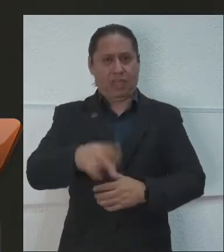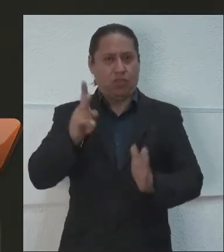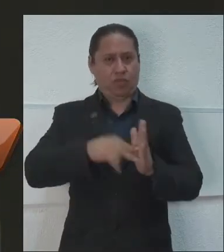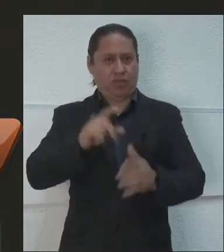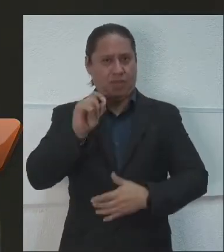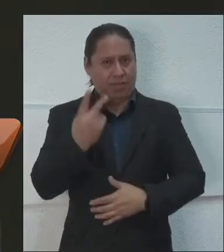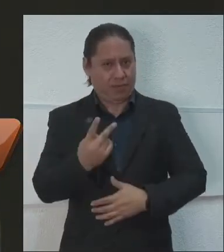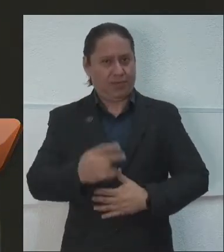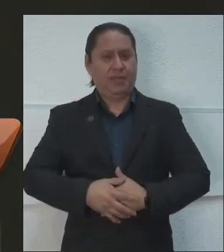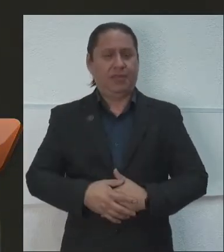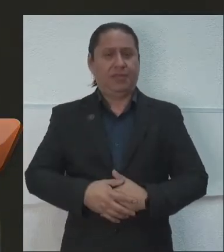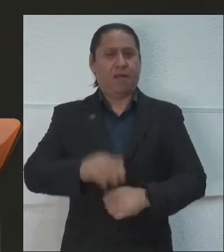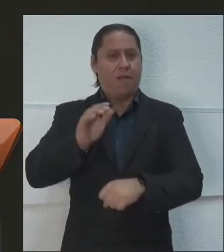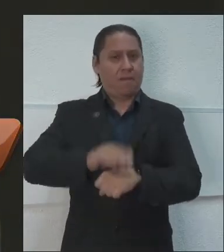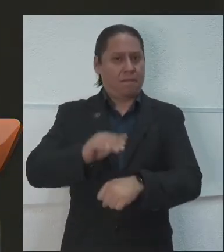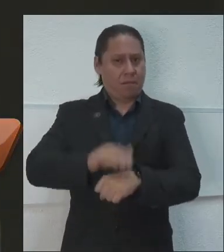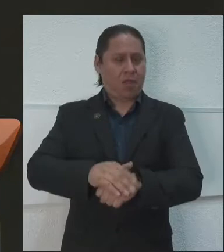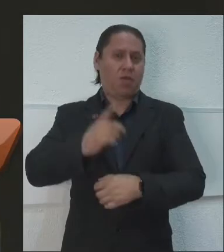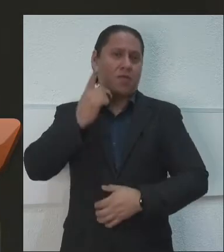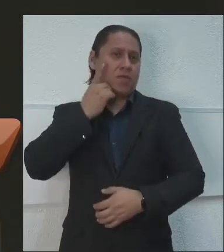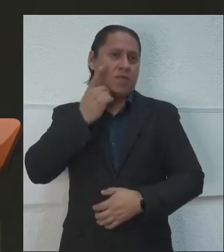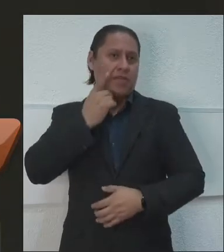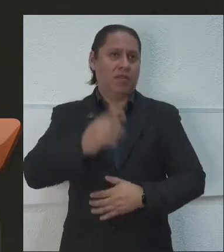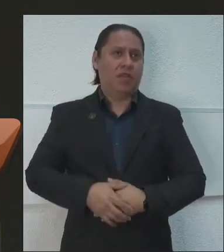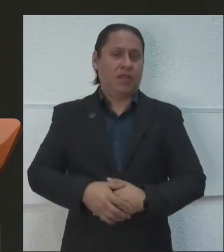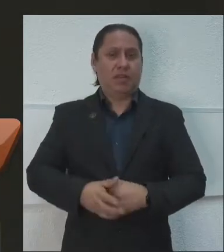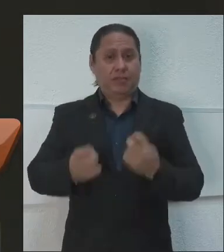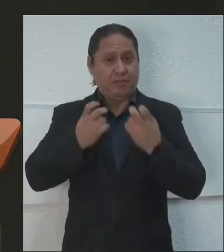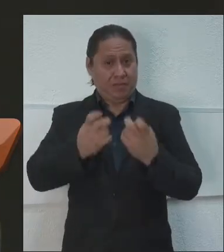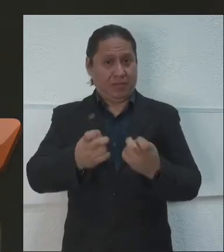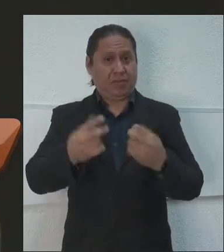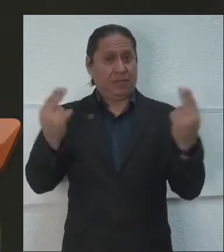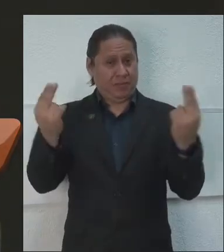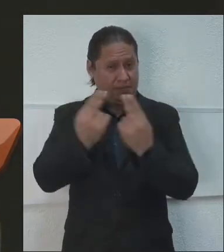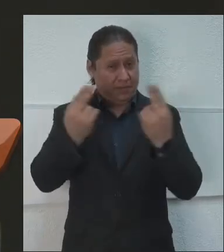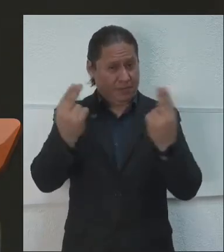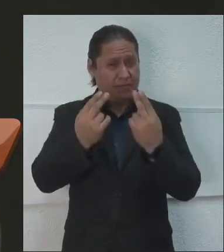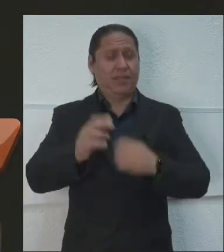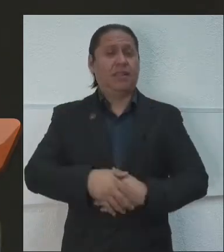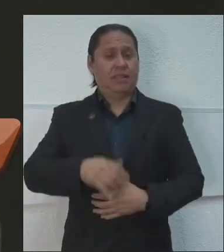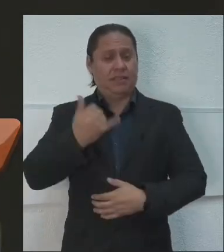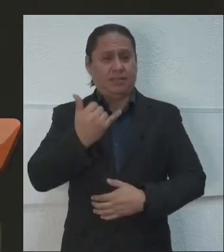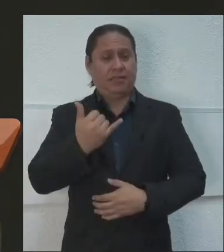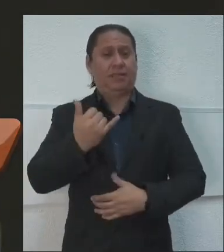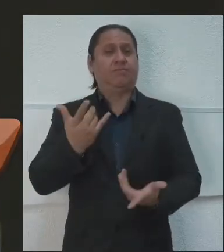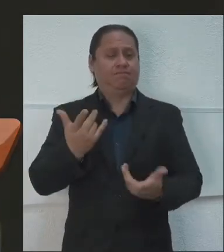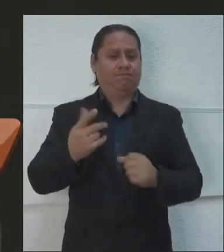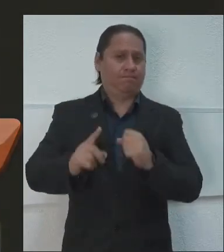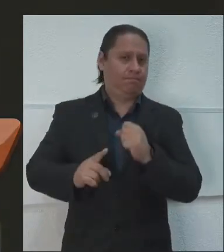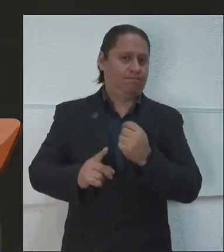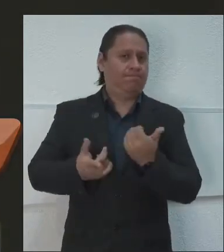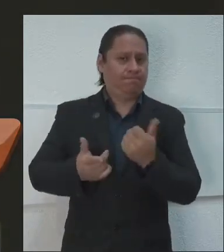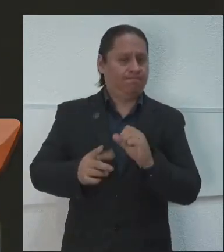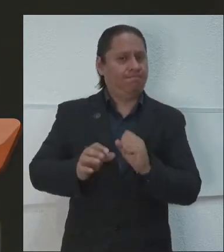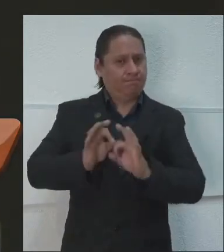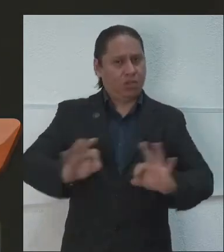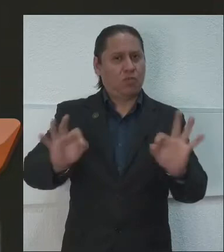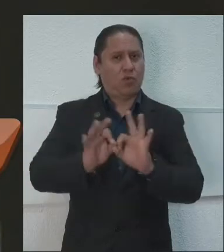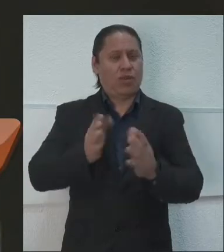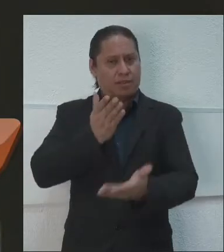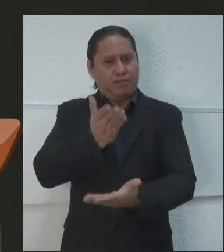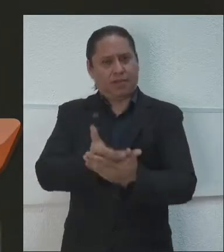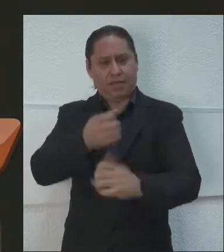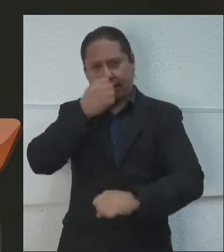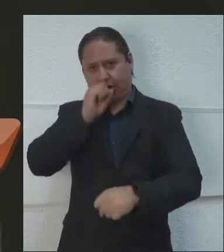Y entonces, amigas y amigos diputados, ante esta contingencia, es muy importante solicitar a la